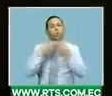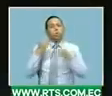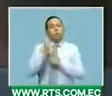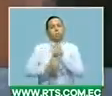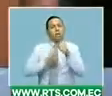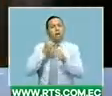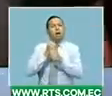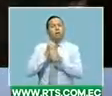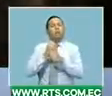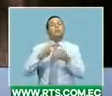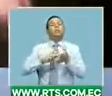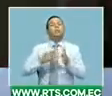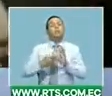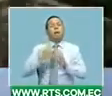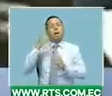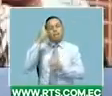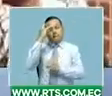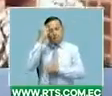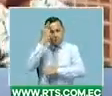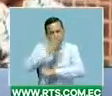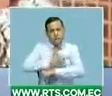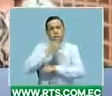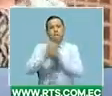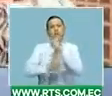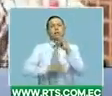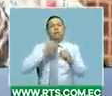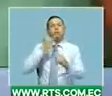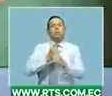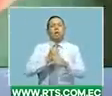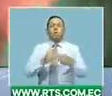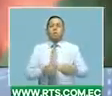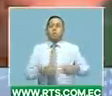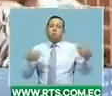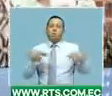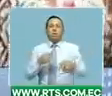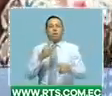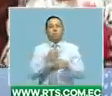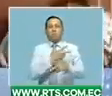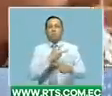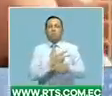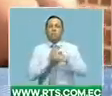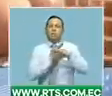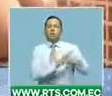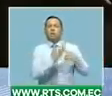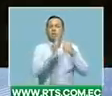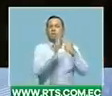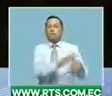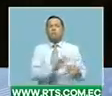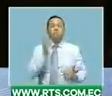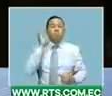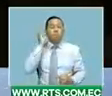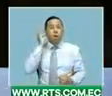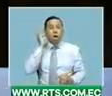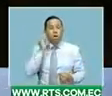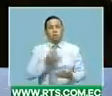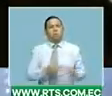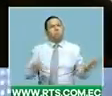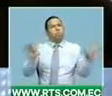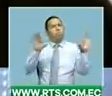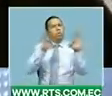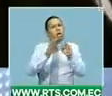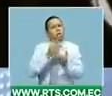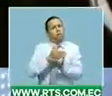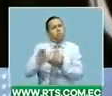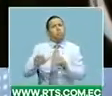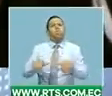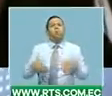El femicidio y la violencia son perfectamente prevenibles si es que la sociedad civil actúa, si el